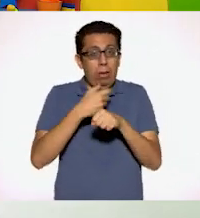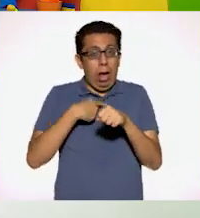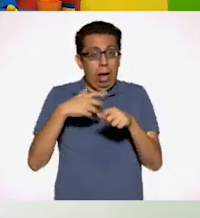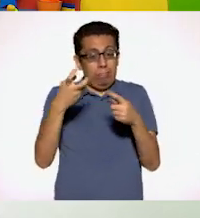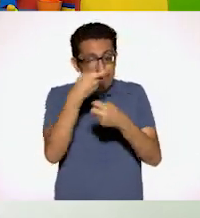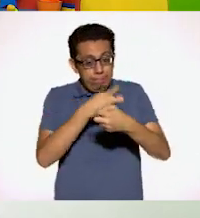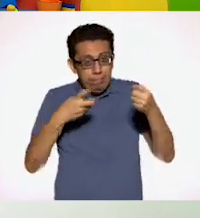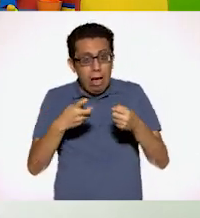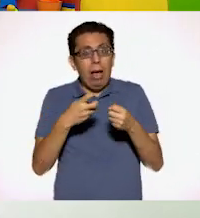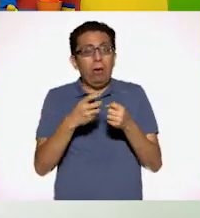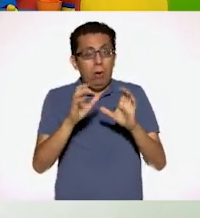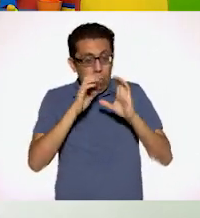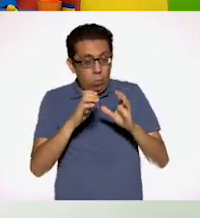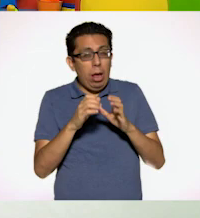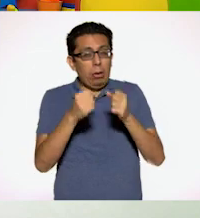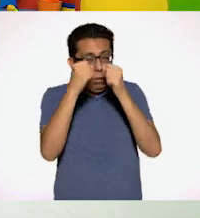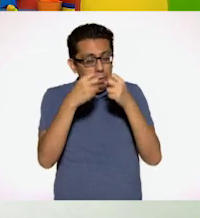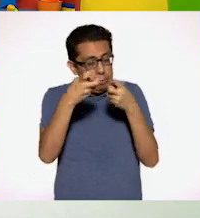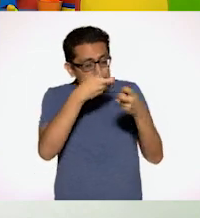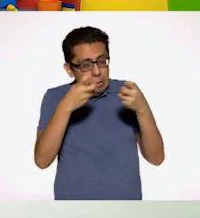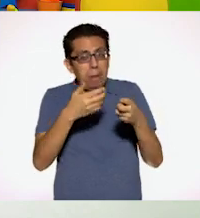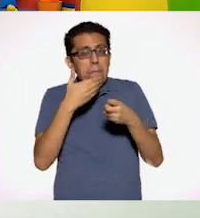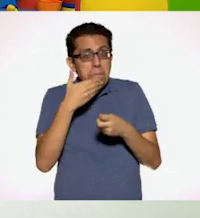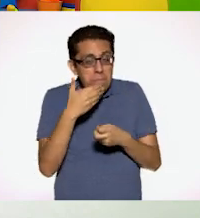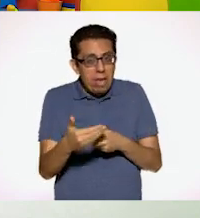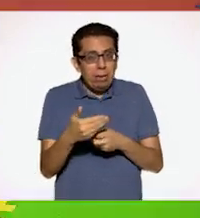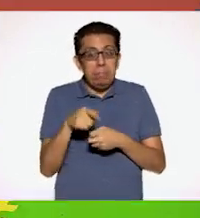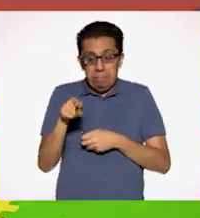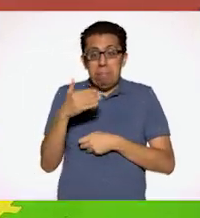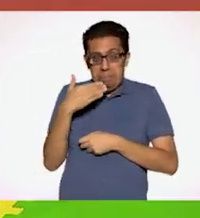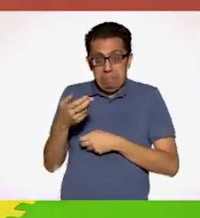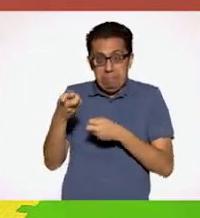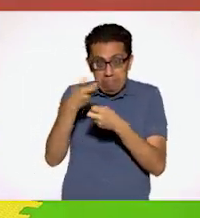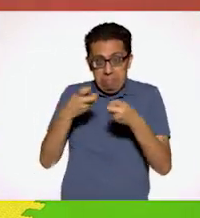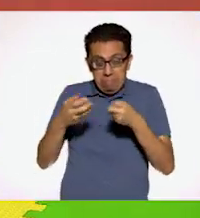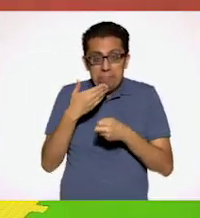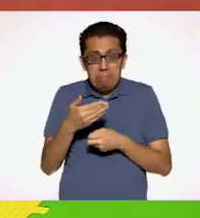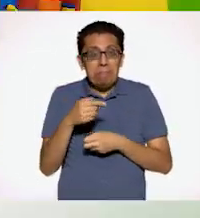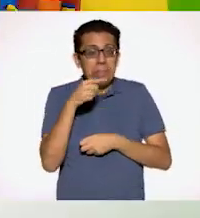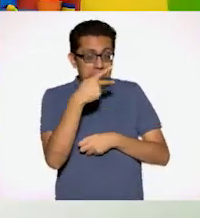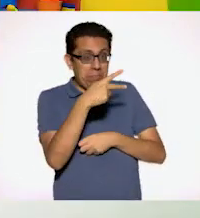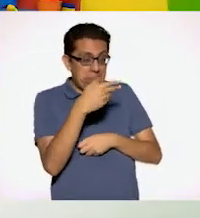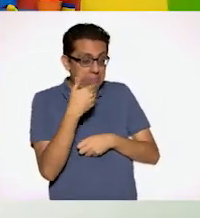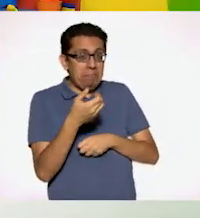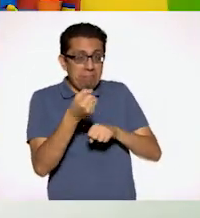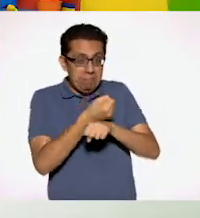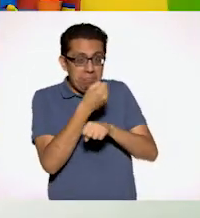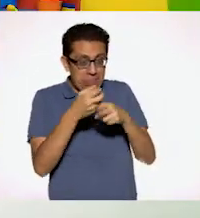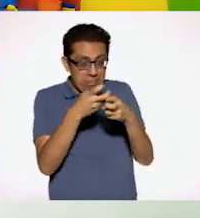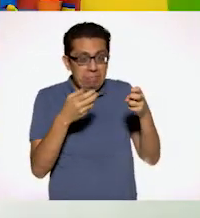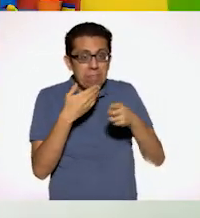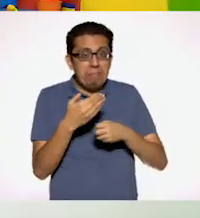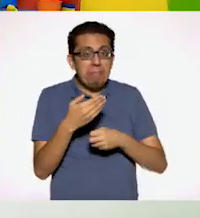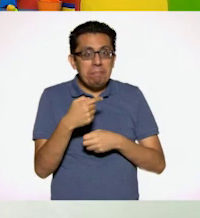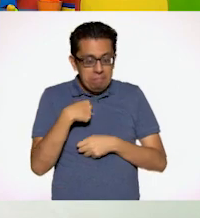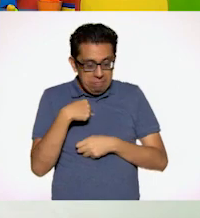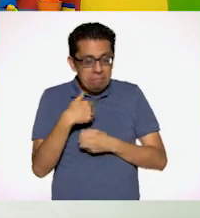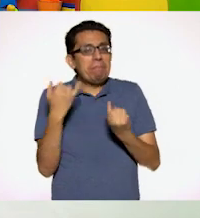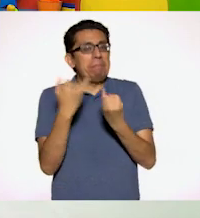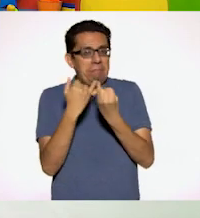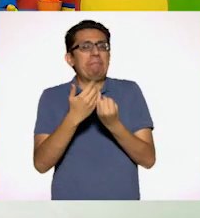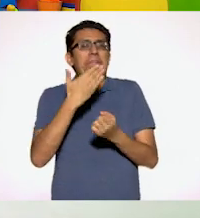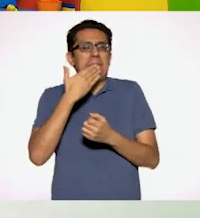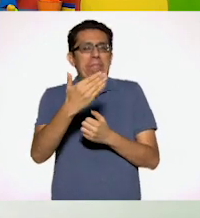que estén bien amarradas. ¿Las tuyas están bien amarradas? Están muy bien amarradas. ¿Las tuyas? No, las mías